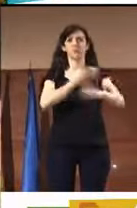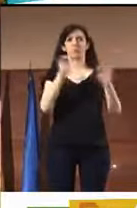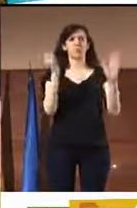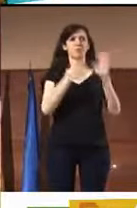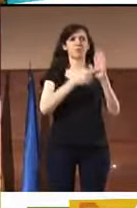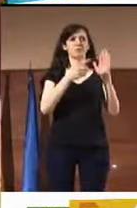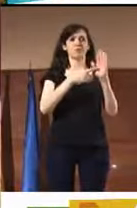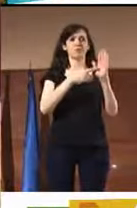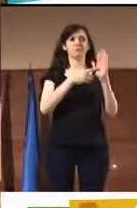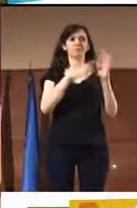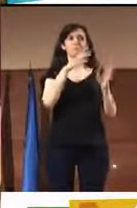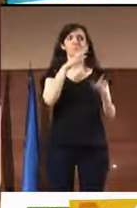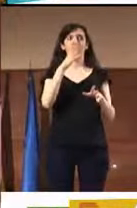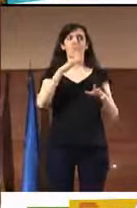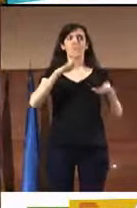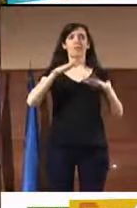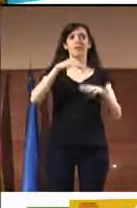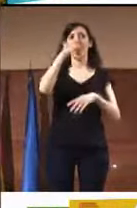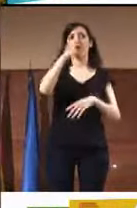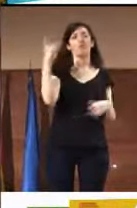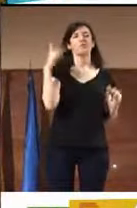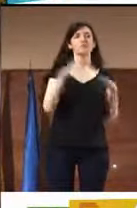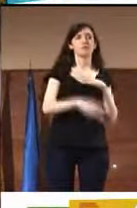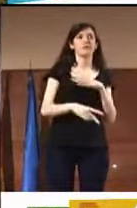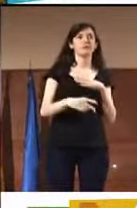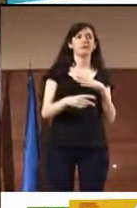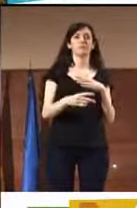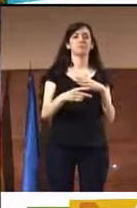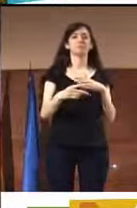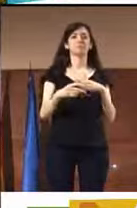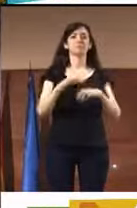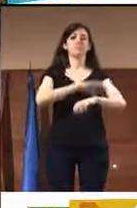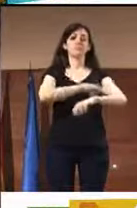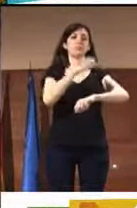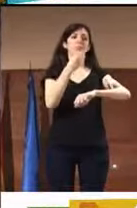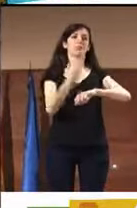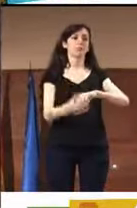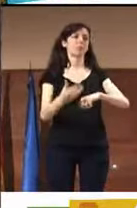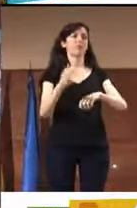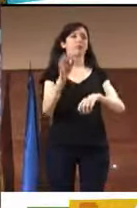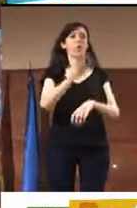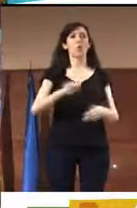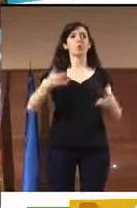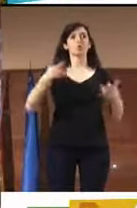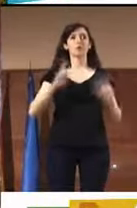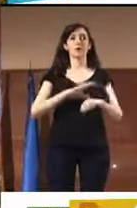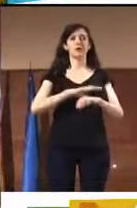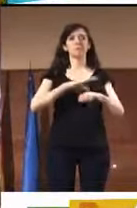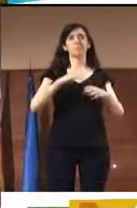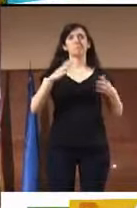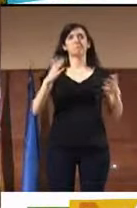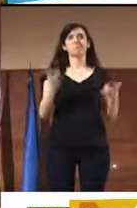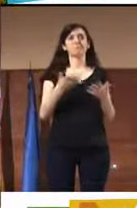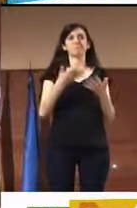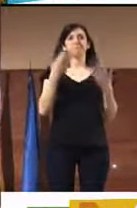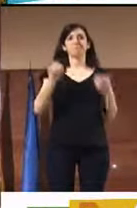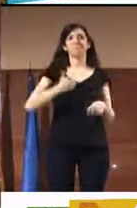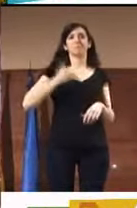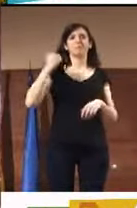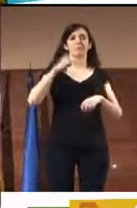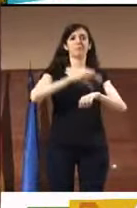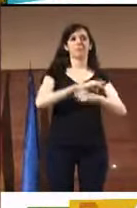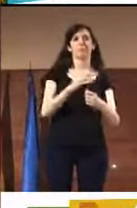evitar pues, que puedas tener algún tipo de espasmo y se te pueda salir de aquí, se va a hacer una silla, pues que te pueda escapa sin querer la posición